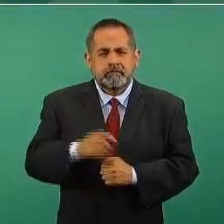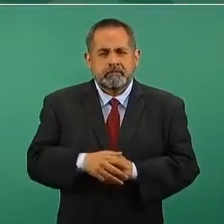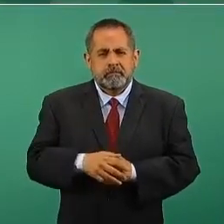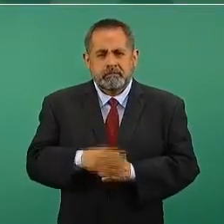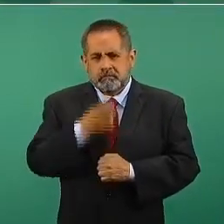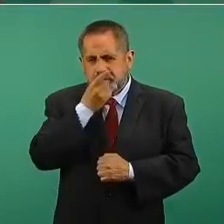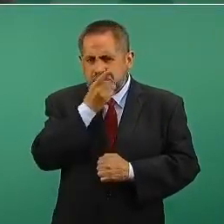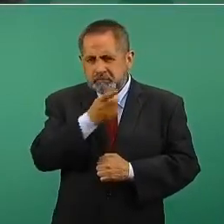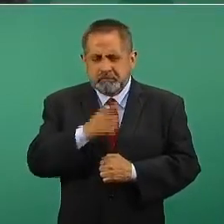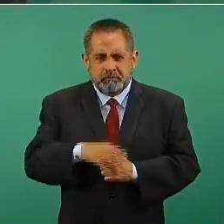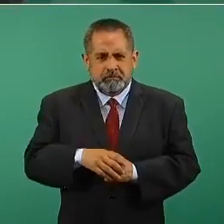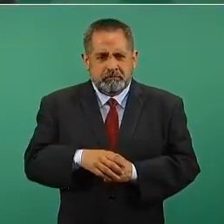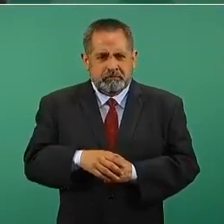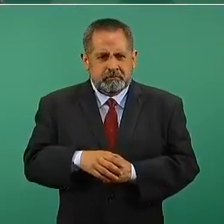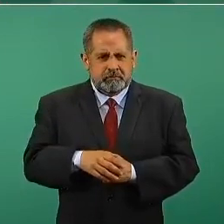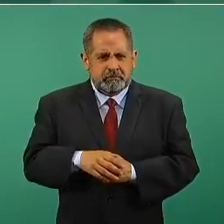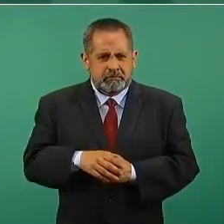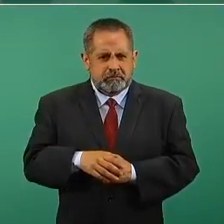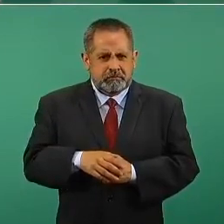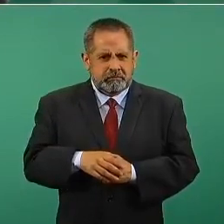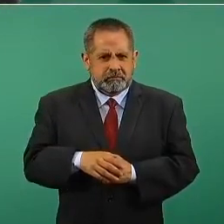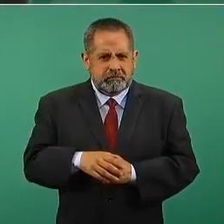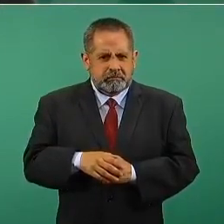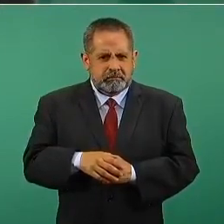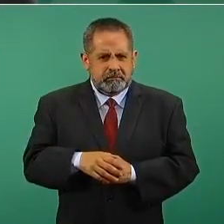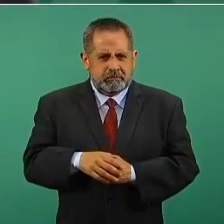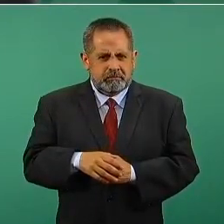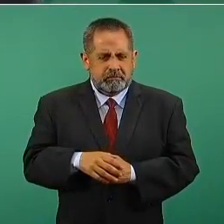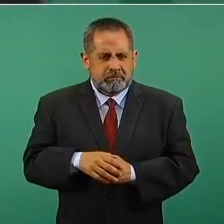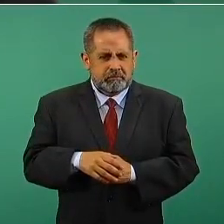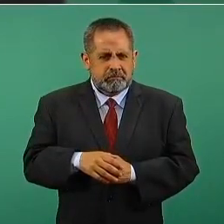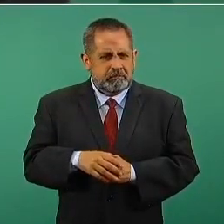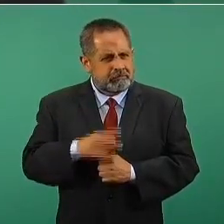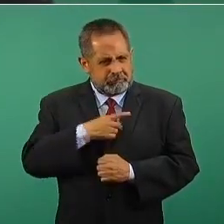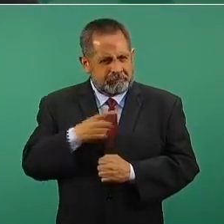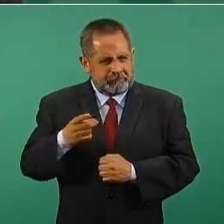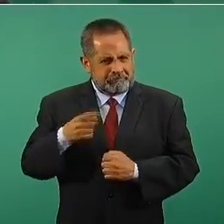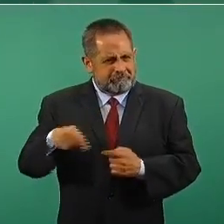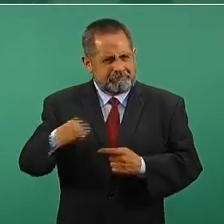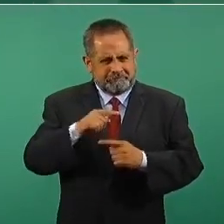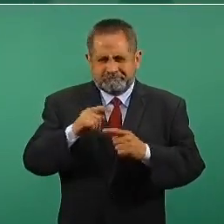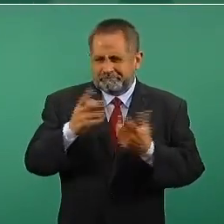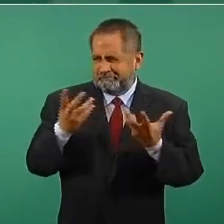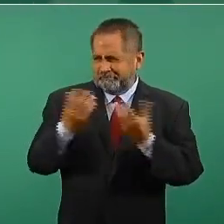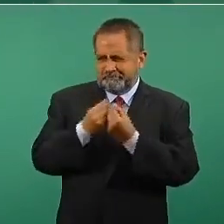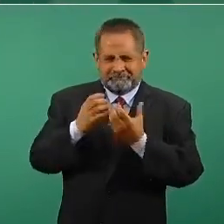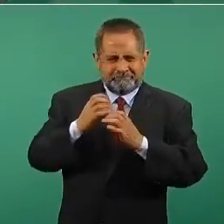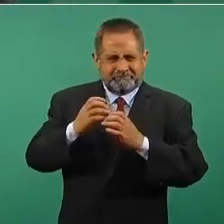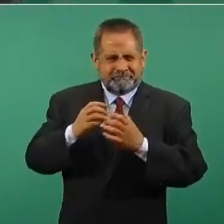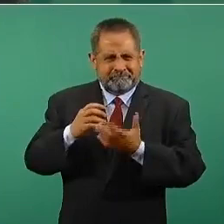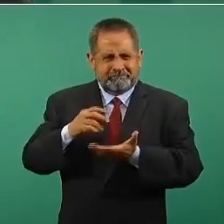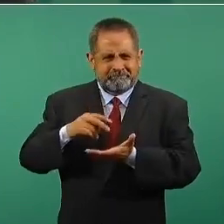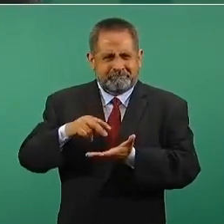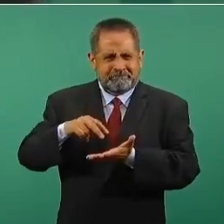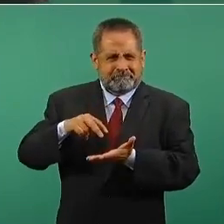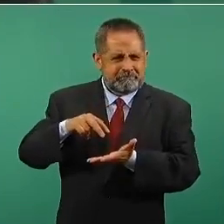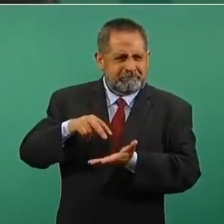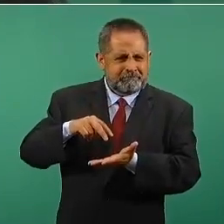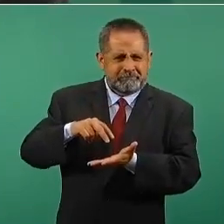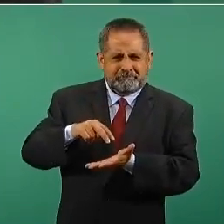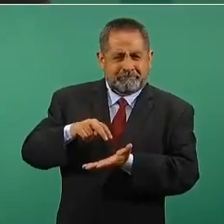decíamos, el que no brinque es charro. Ayer escuchaba, el que no brinque es